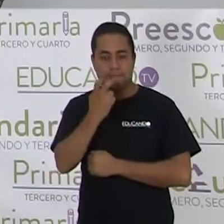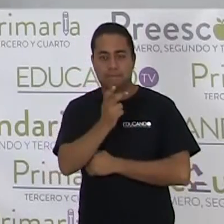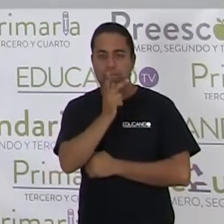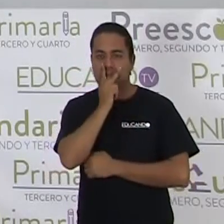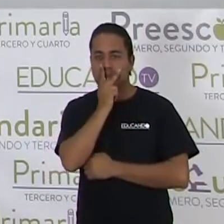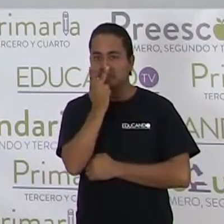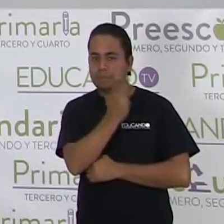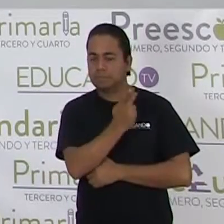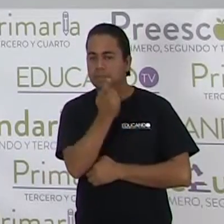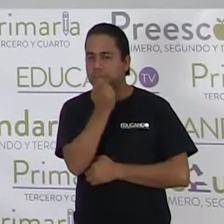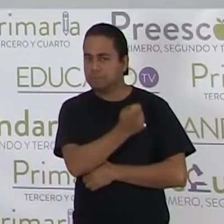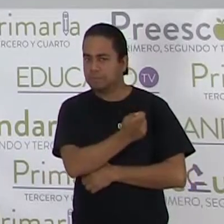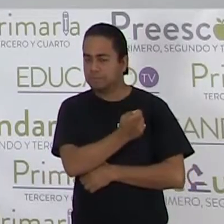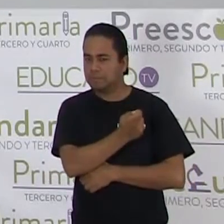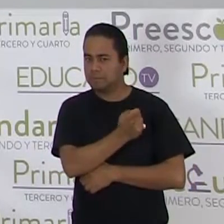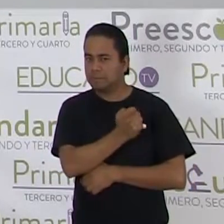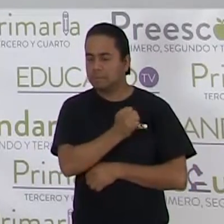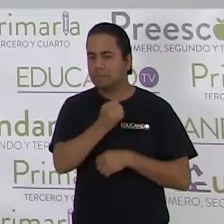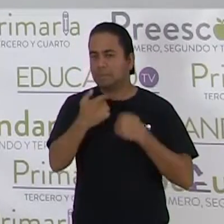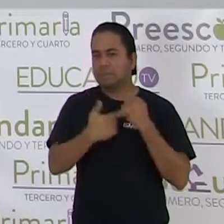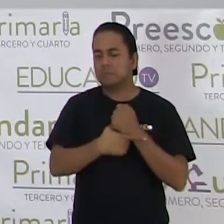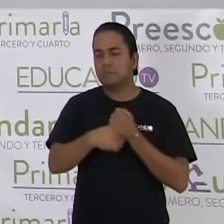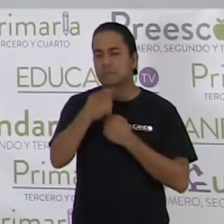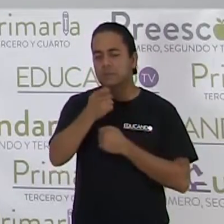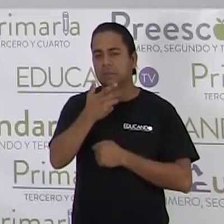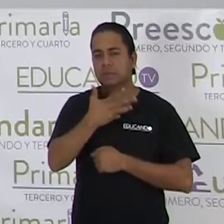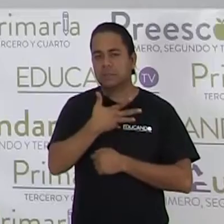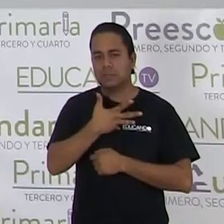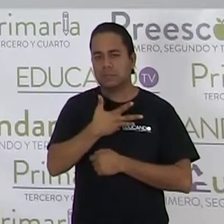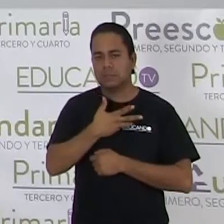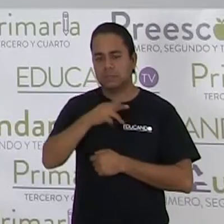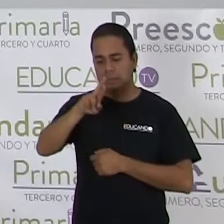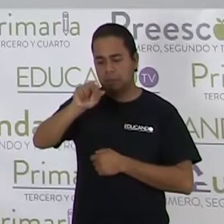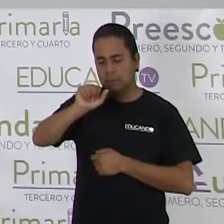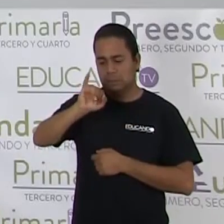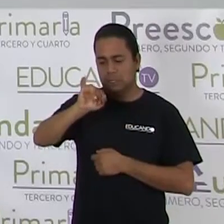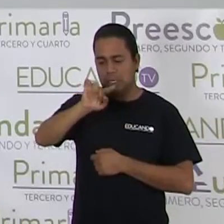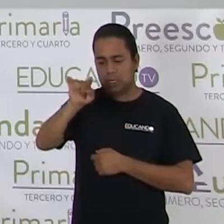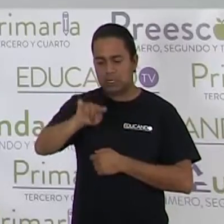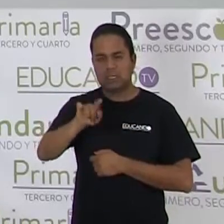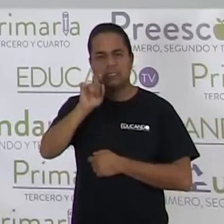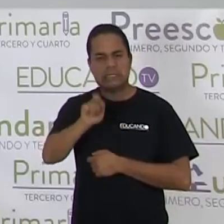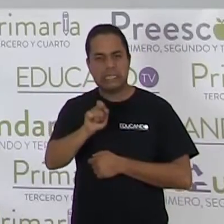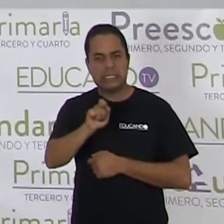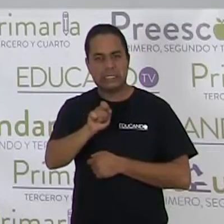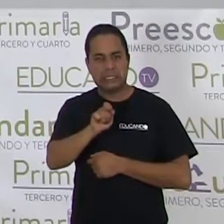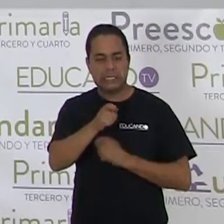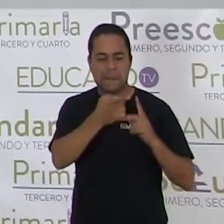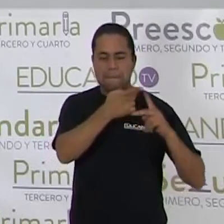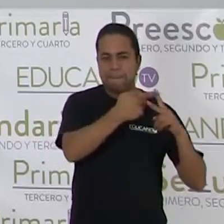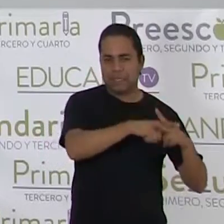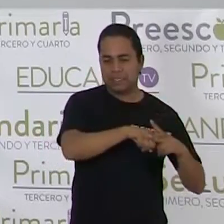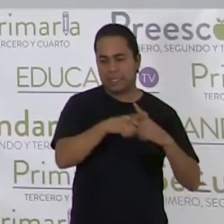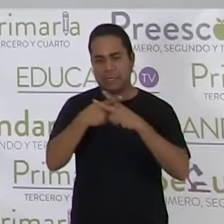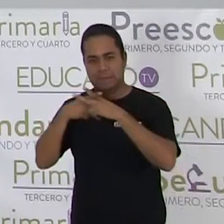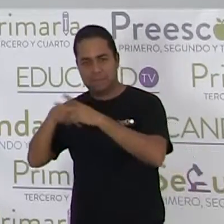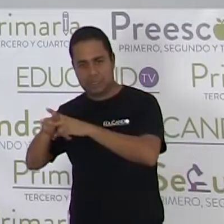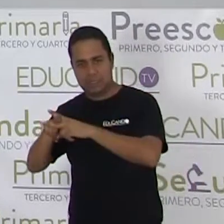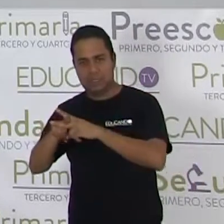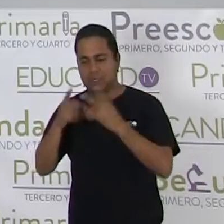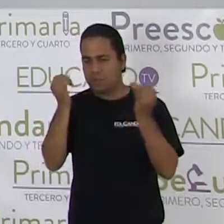palabras tienen algo que se llama raíz. Estas palabras,